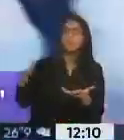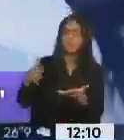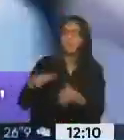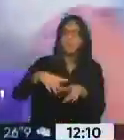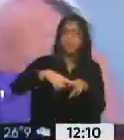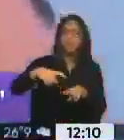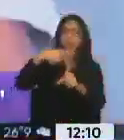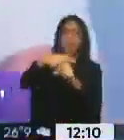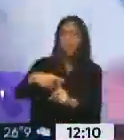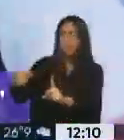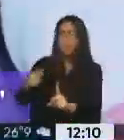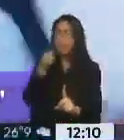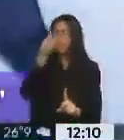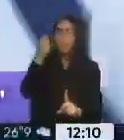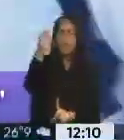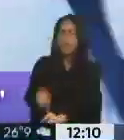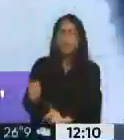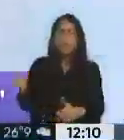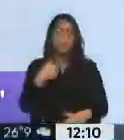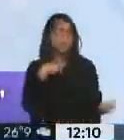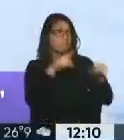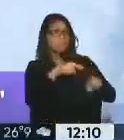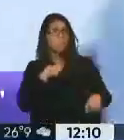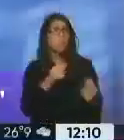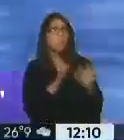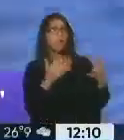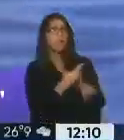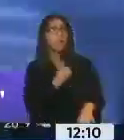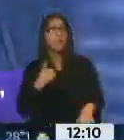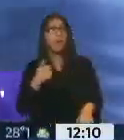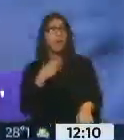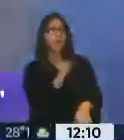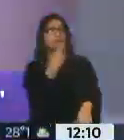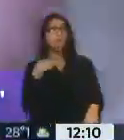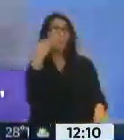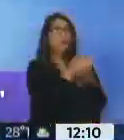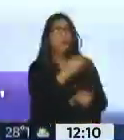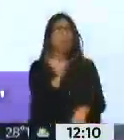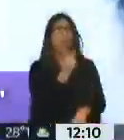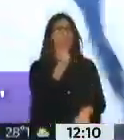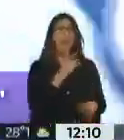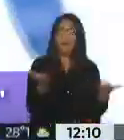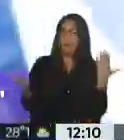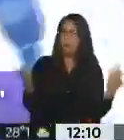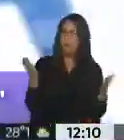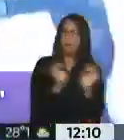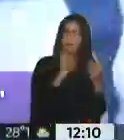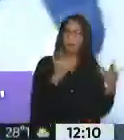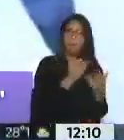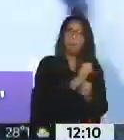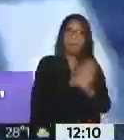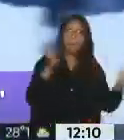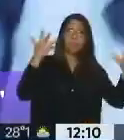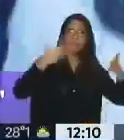una flor. Como mi mamá, que no la pude velar por la cuarentena. ¿Y entonces comparamos una pandemia, es un desastre, una